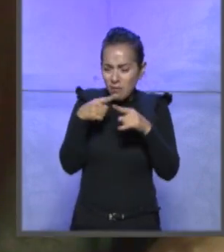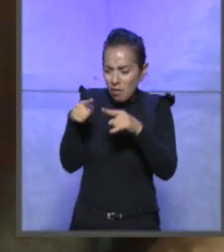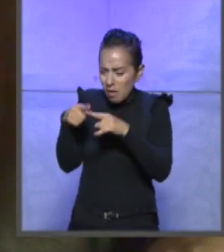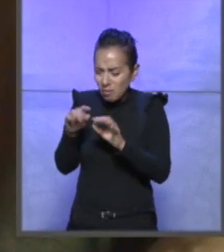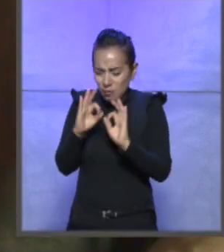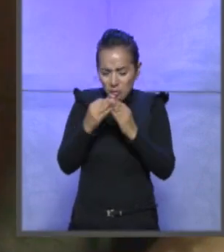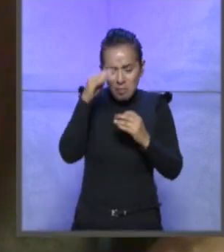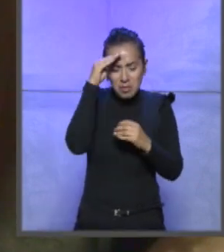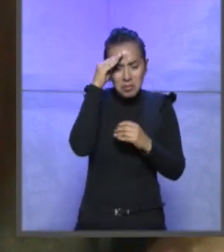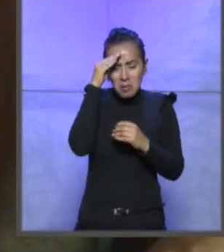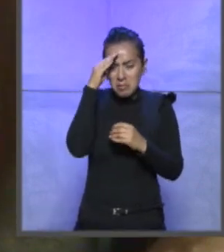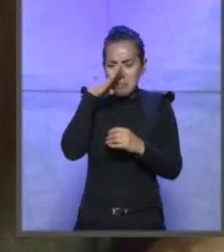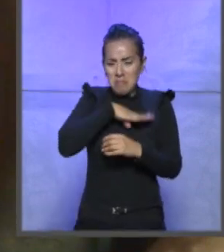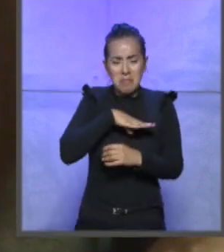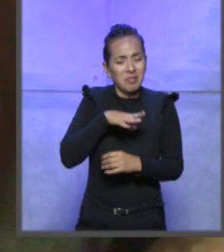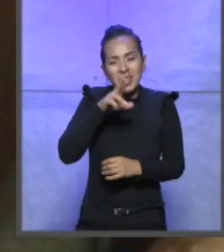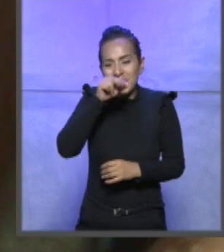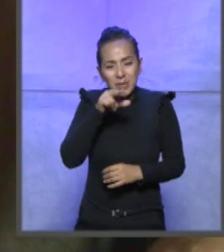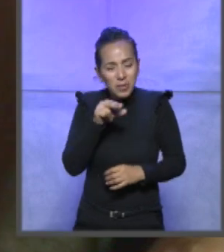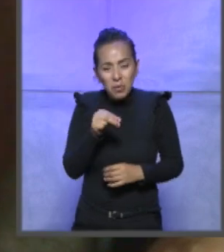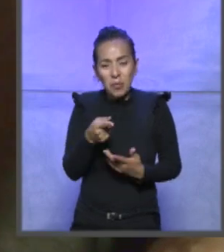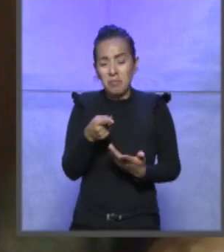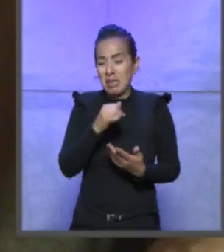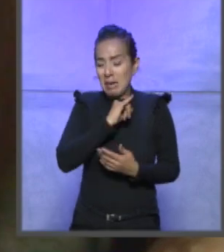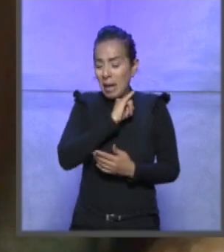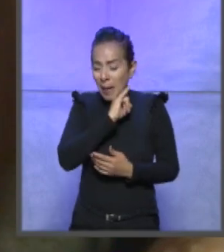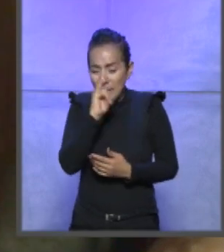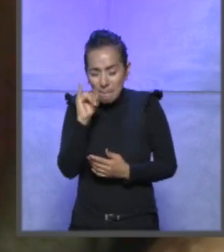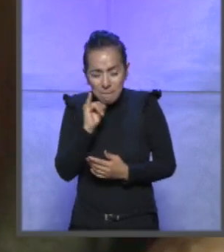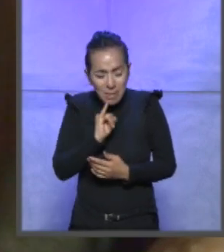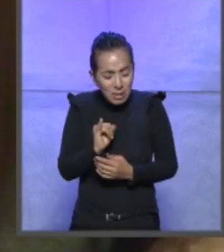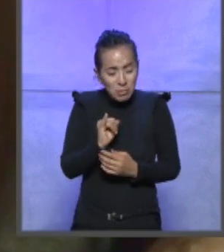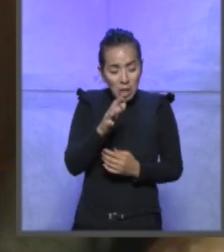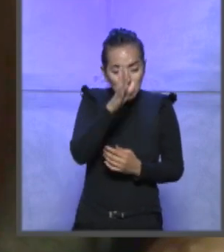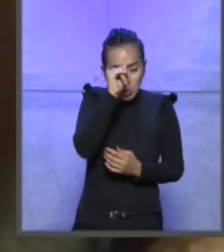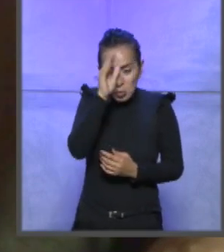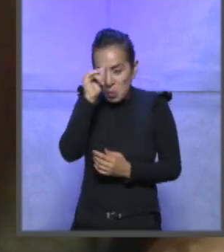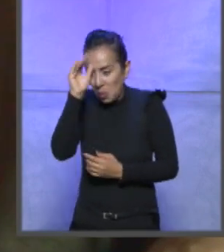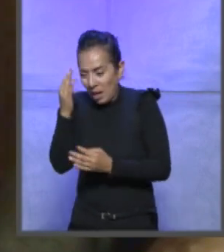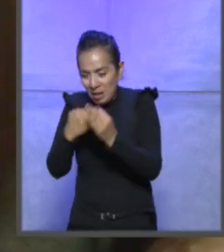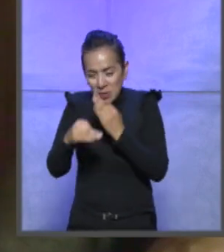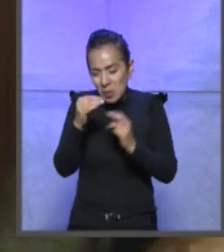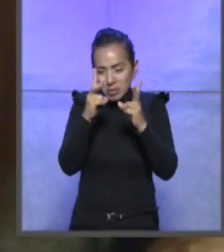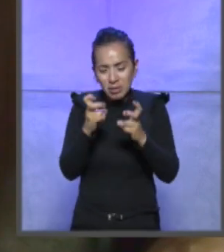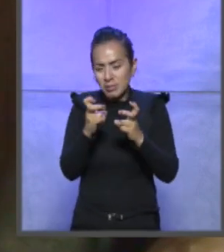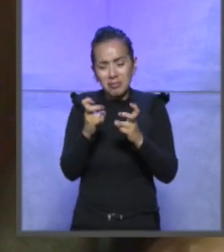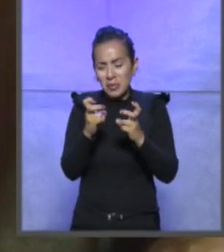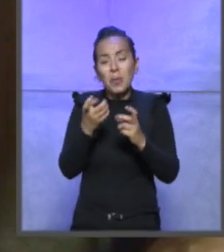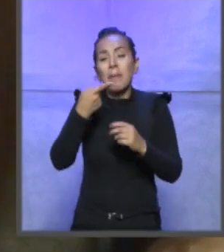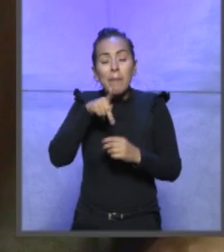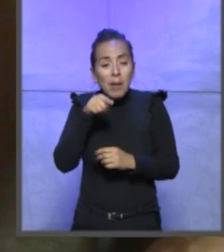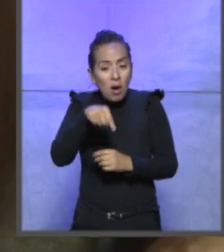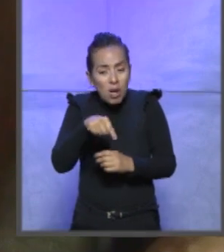Somos personas diferentes, somos mundos distintos y nunca vamos a estar completamente de acuerdo. Pero estos casos de discriminación en nuestro